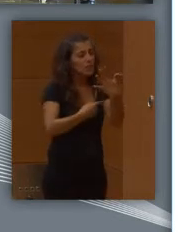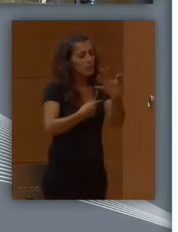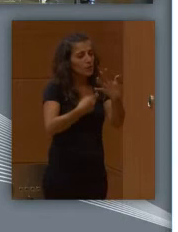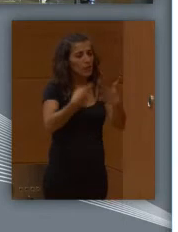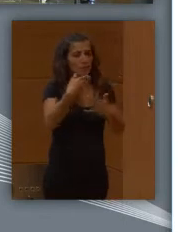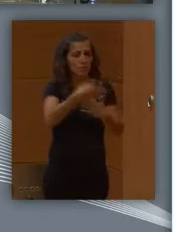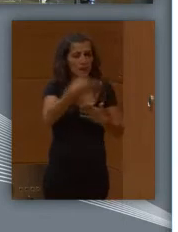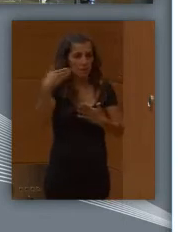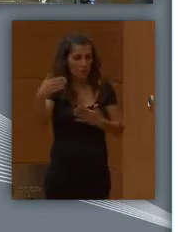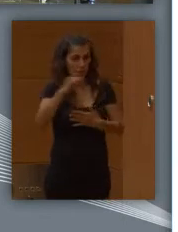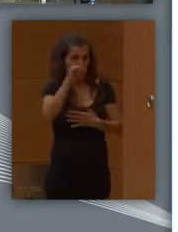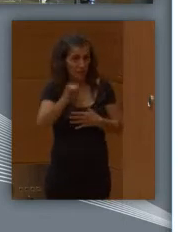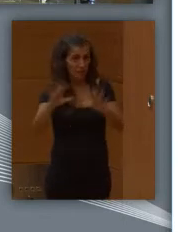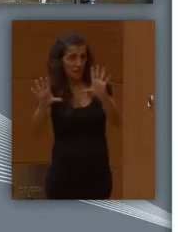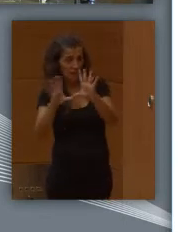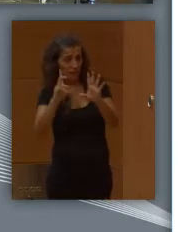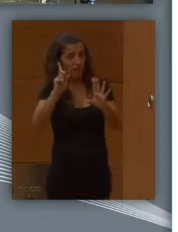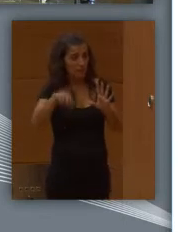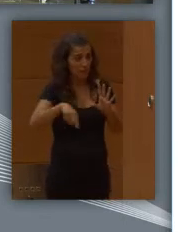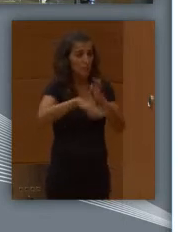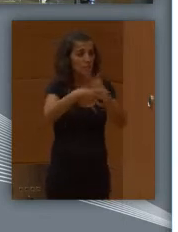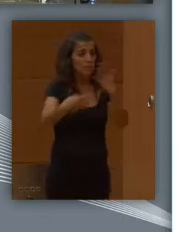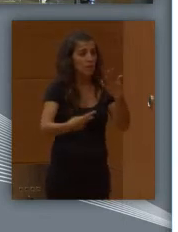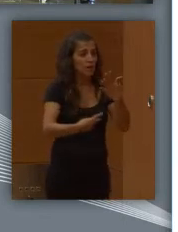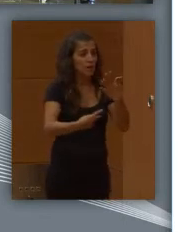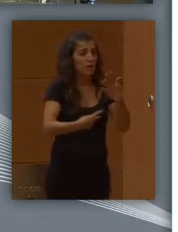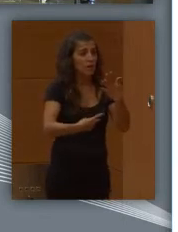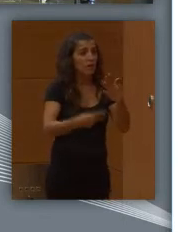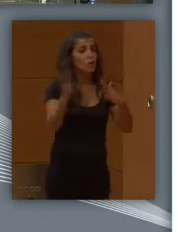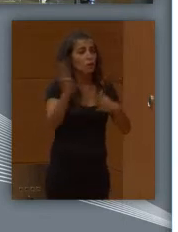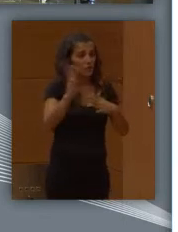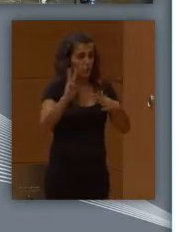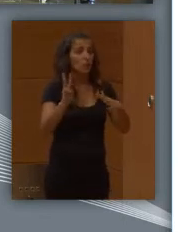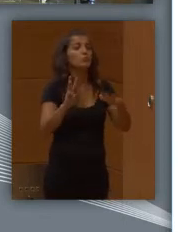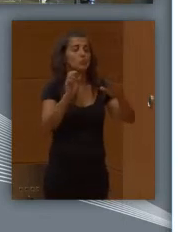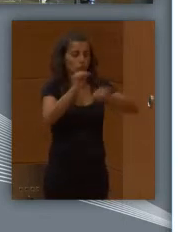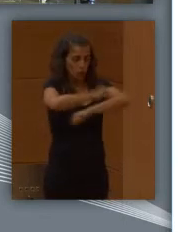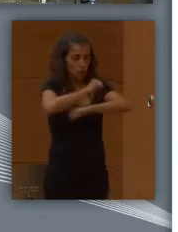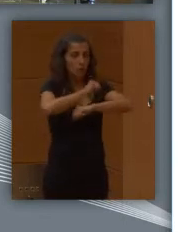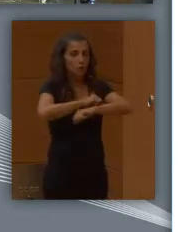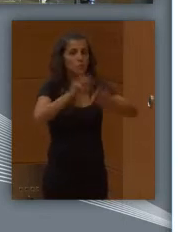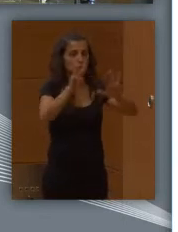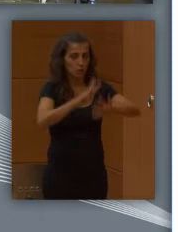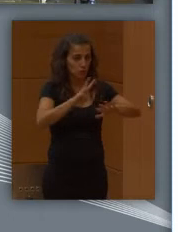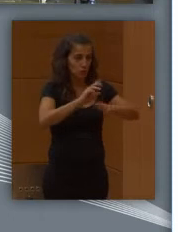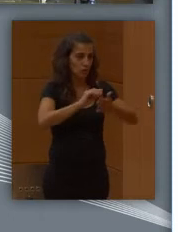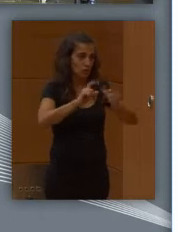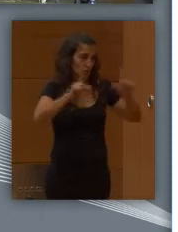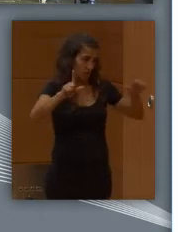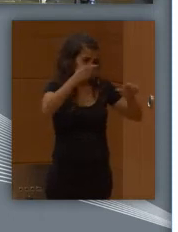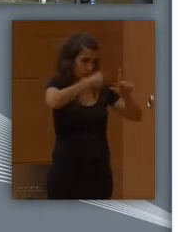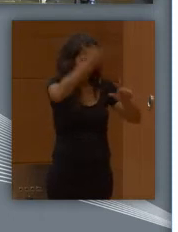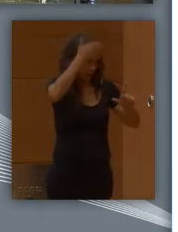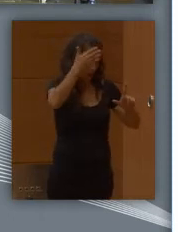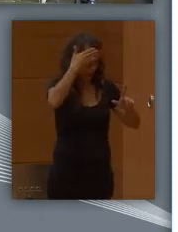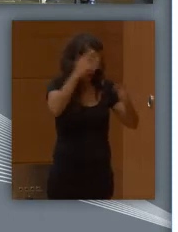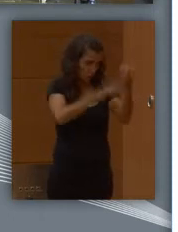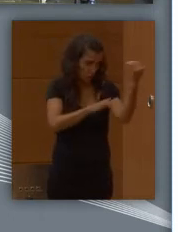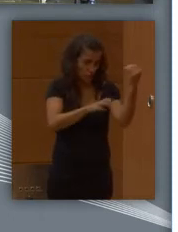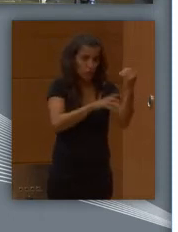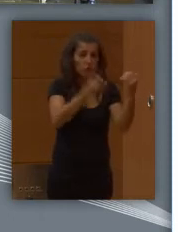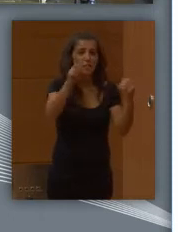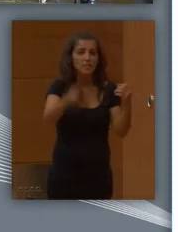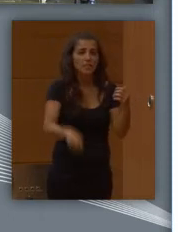para Windows 8 de escritorio, y próximamente saldrá la aplicación en el Marketplace para Windows Phone 8. Es decir,